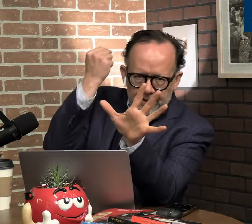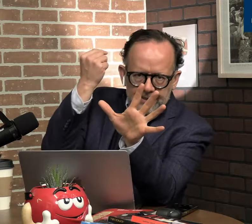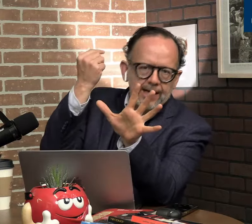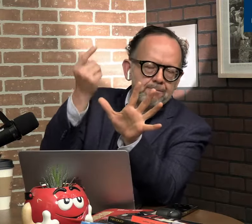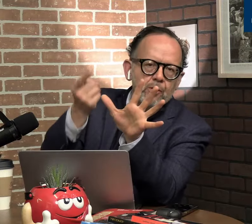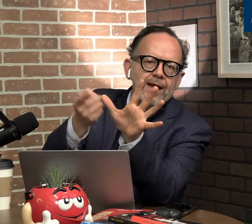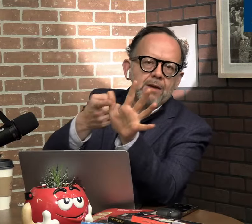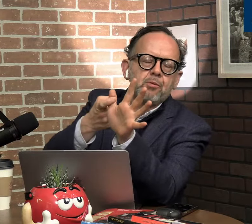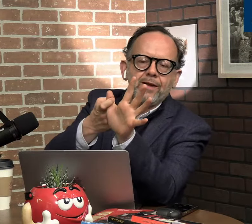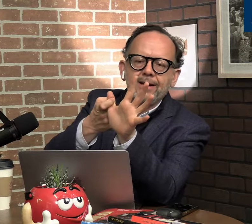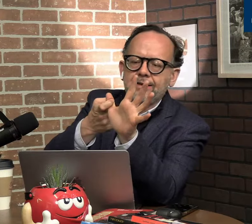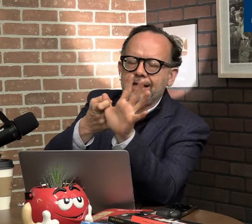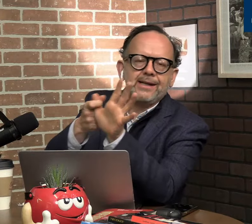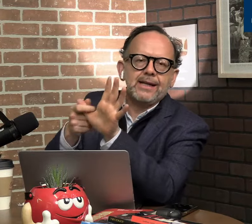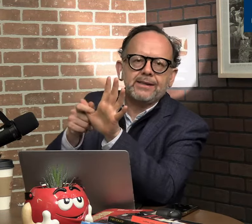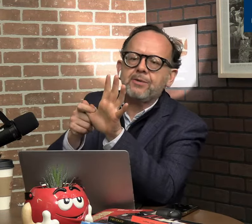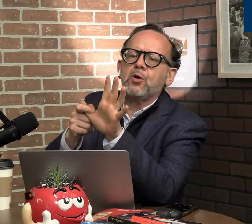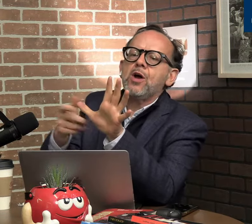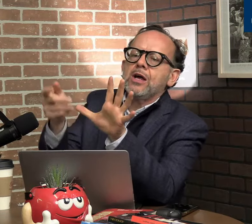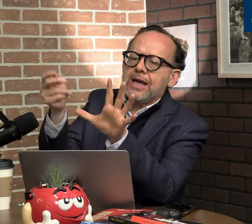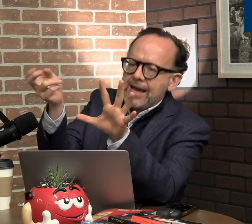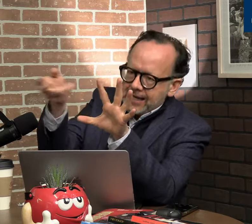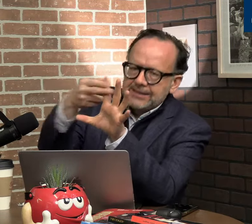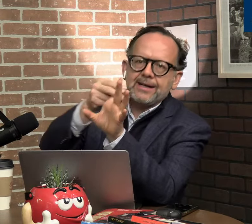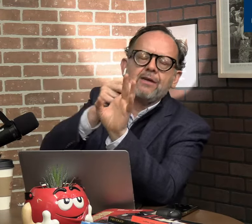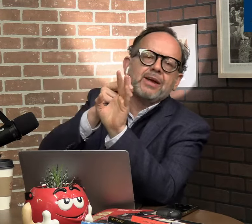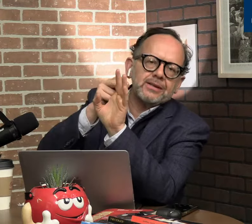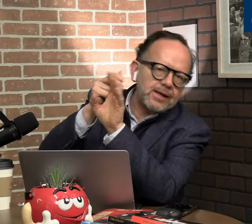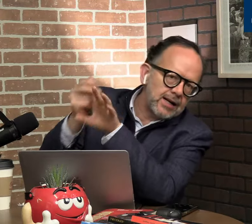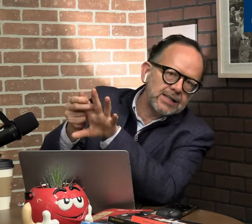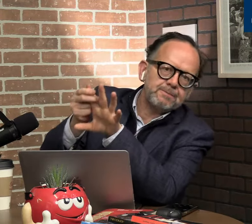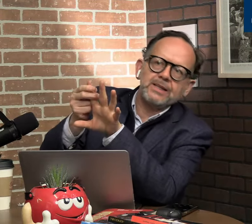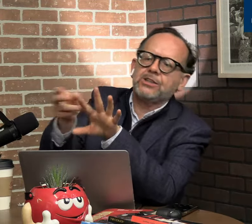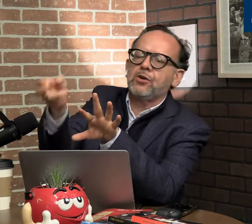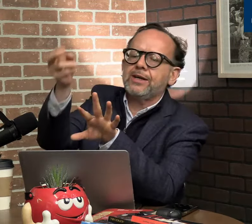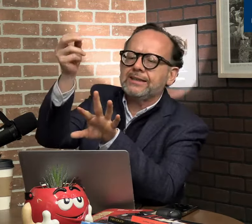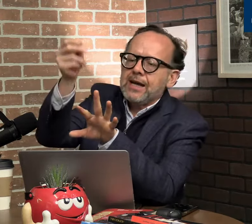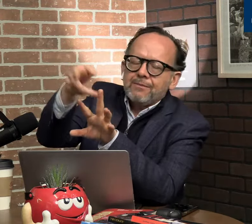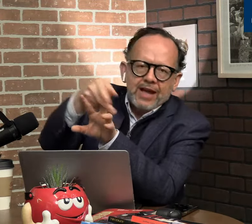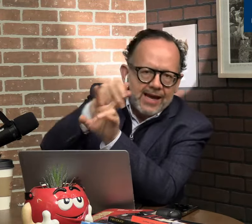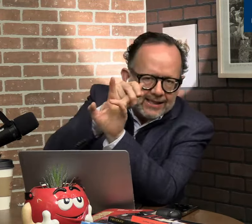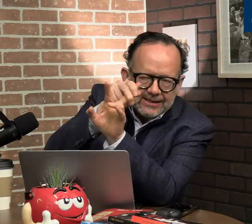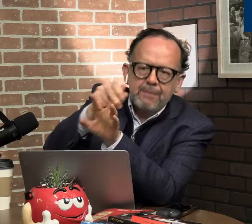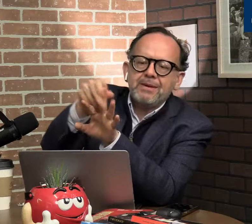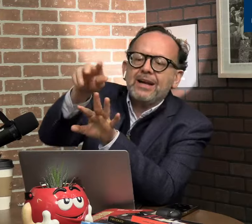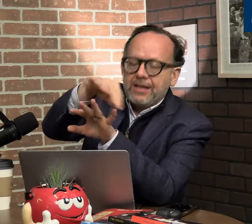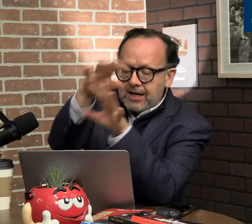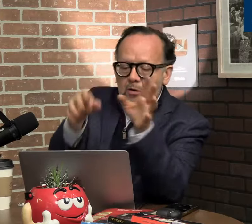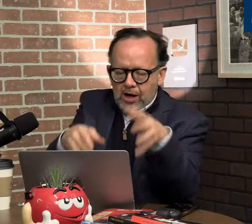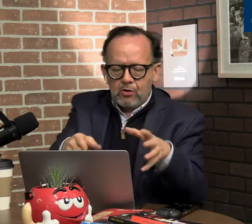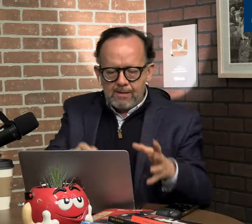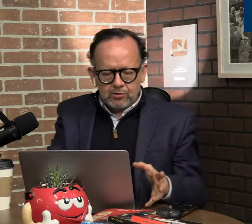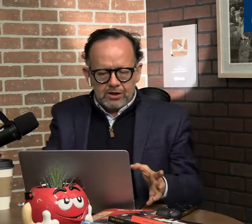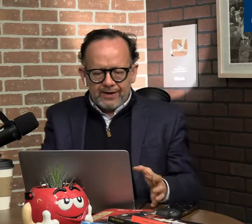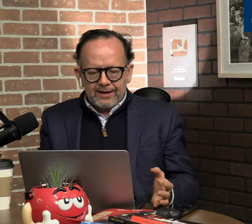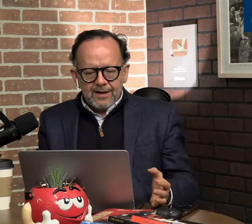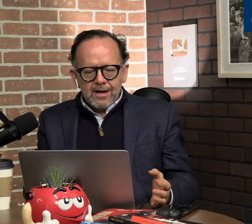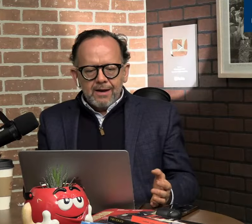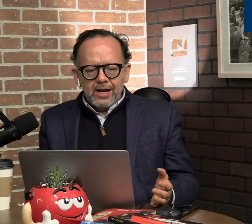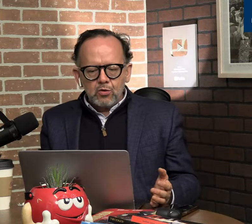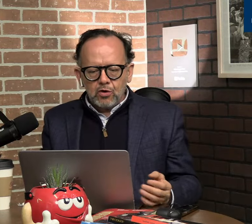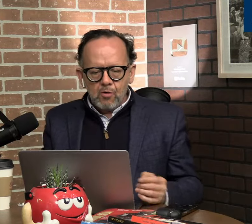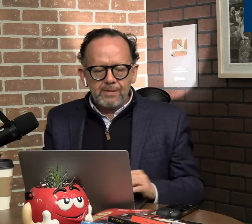los poderes, al poder legislativo, que es revertir las pensiones, que es cambiar, y ahora lo vamos a